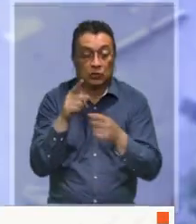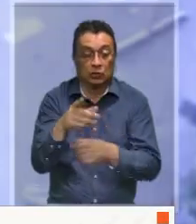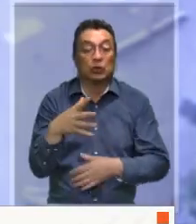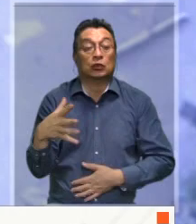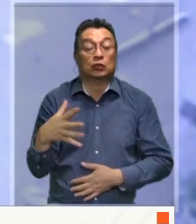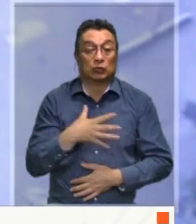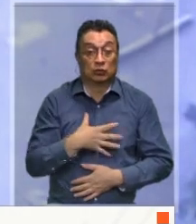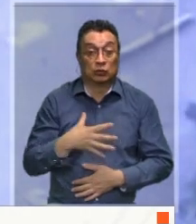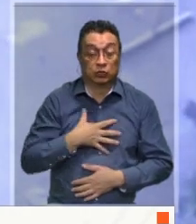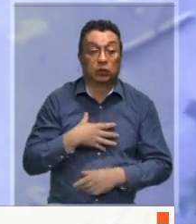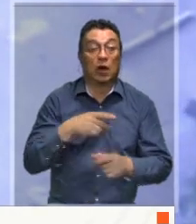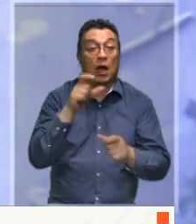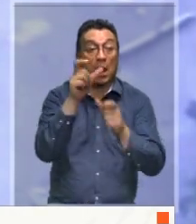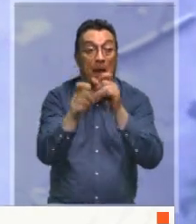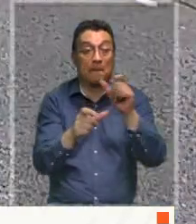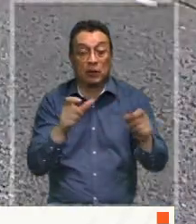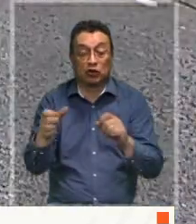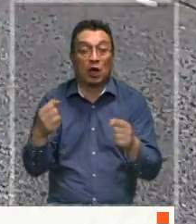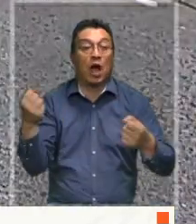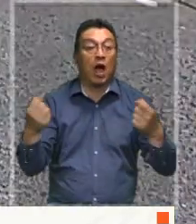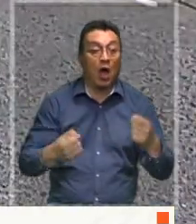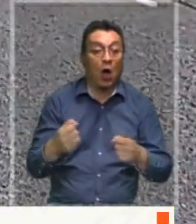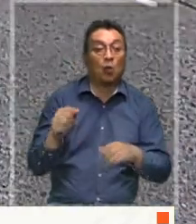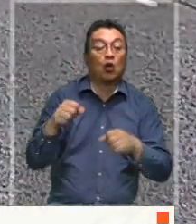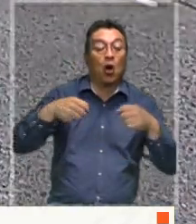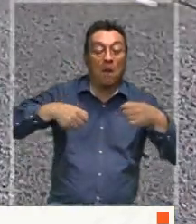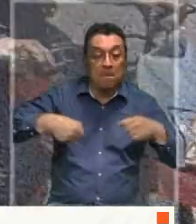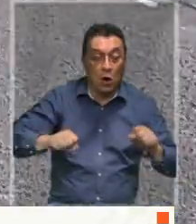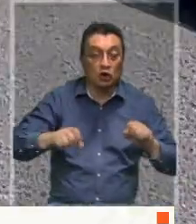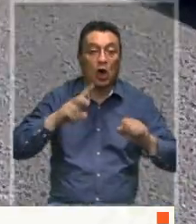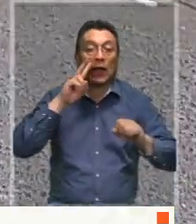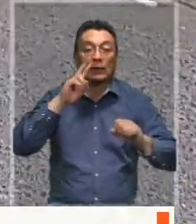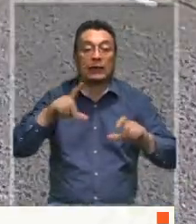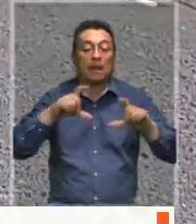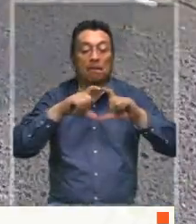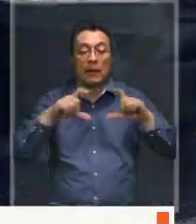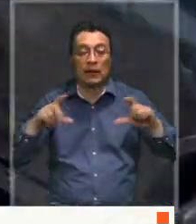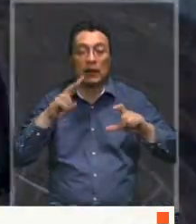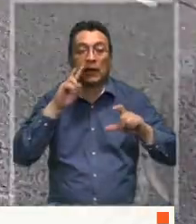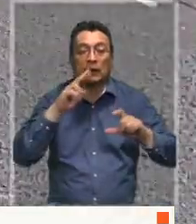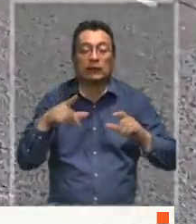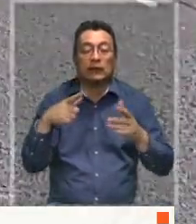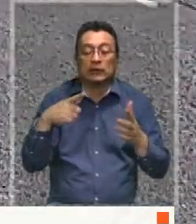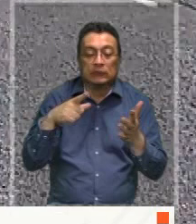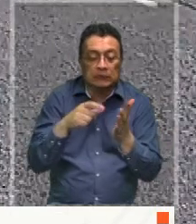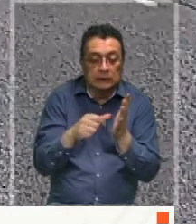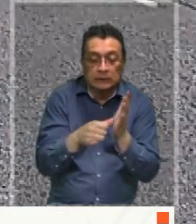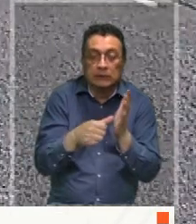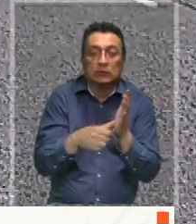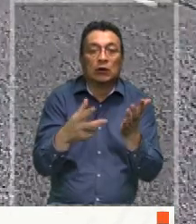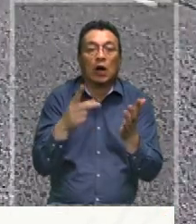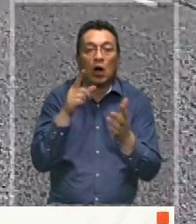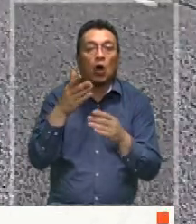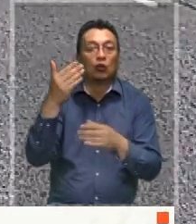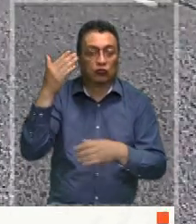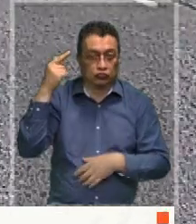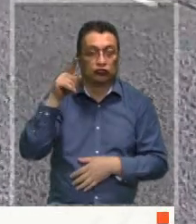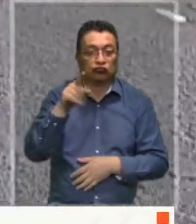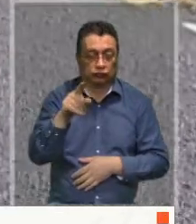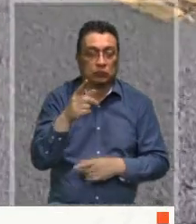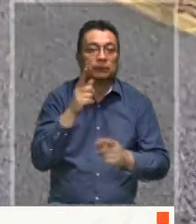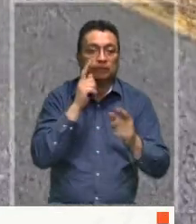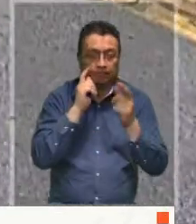de transeúntes y automovilistas, motos sin patente y conductores sin licencia que desde hace un tiempo no solo ponen en riesgo